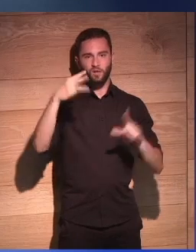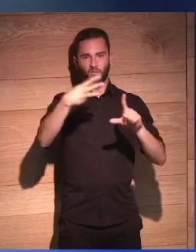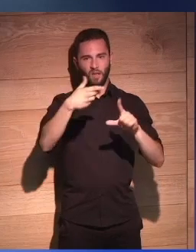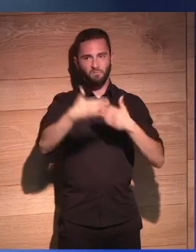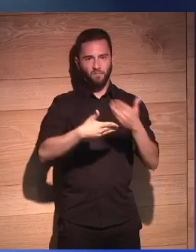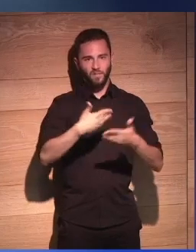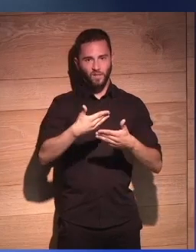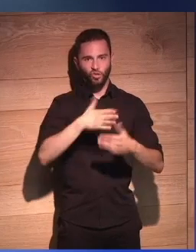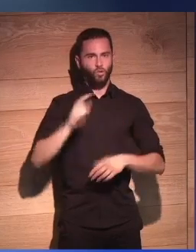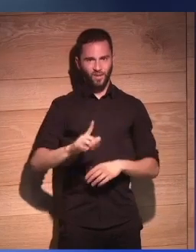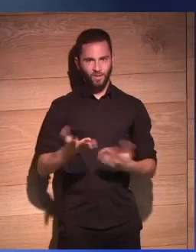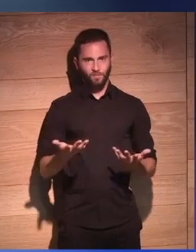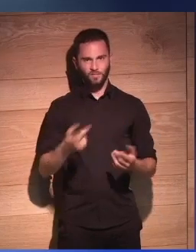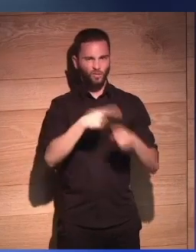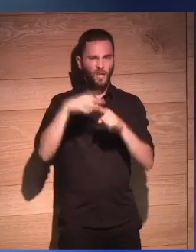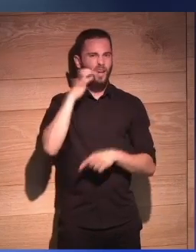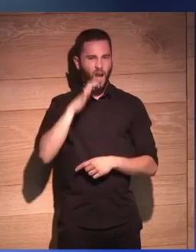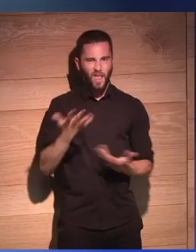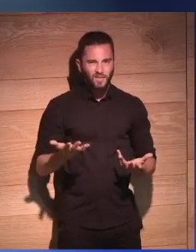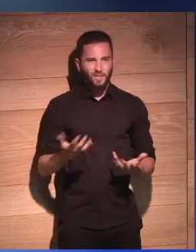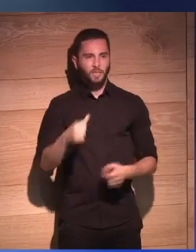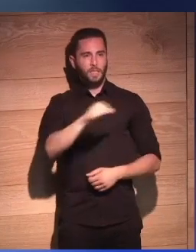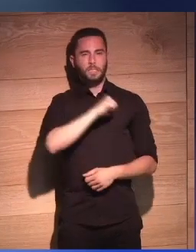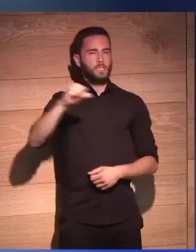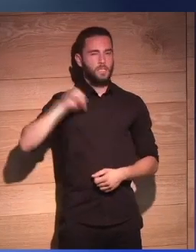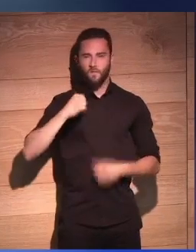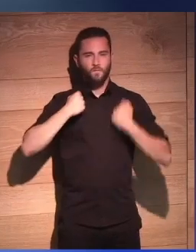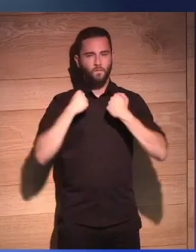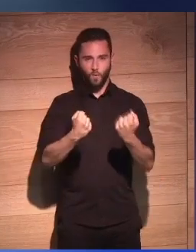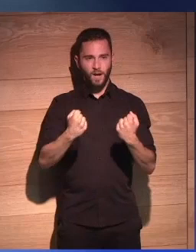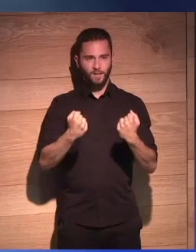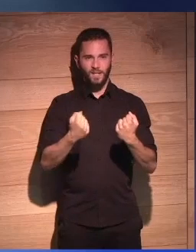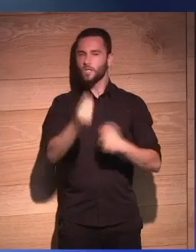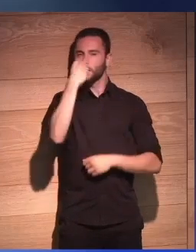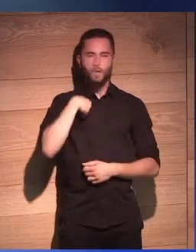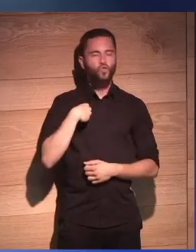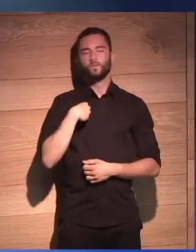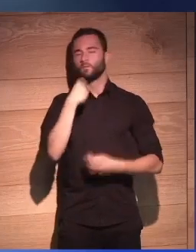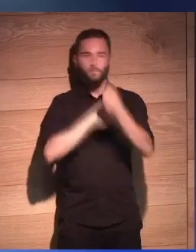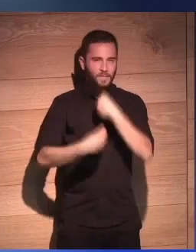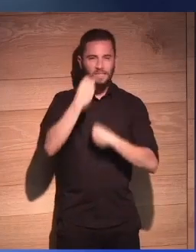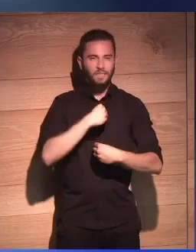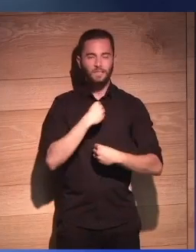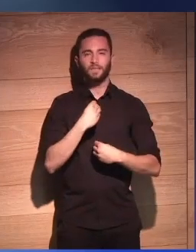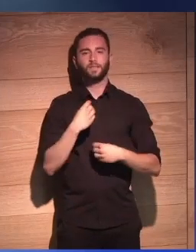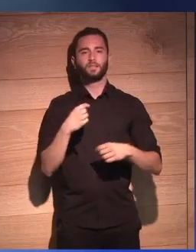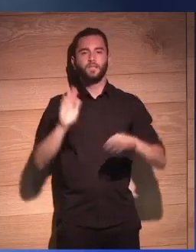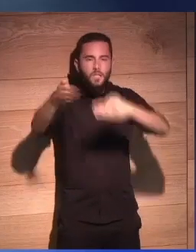esas cosas raras y tan individualista, ¿no?, tan consumista, tan